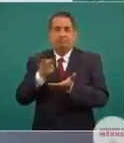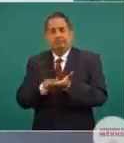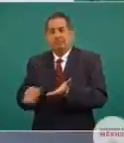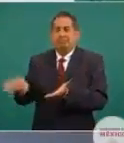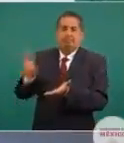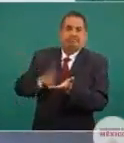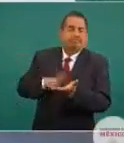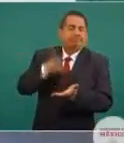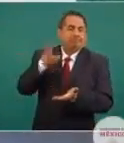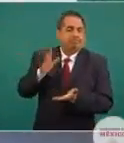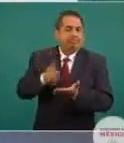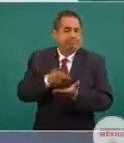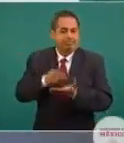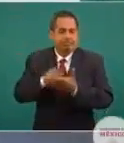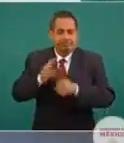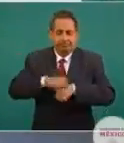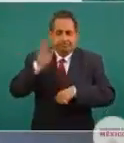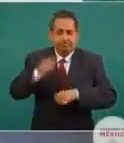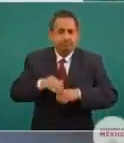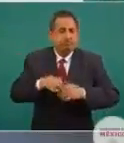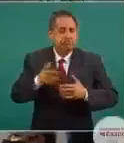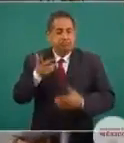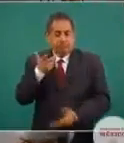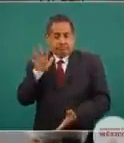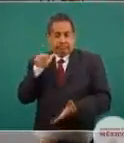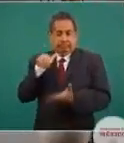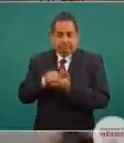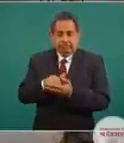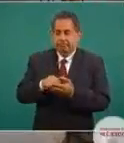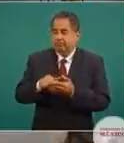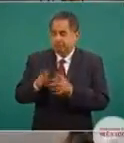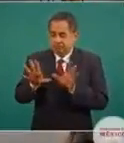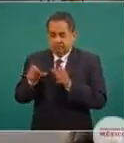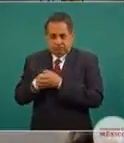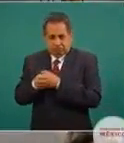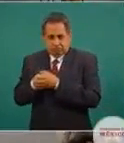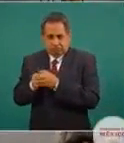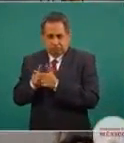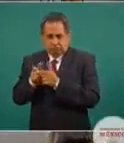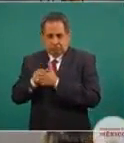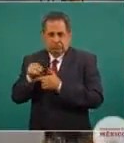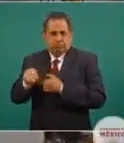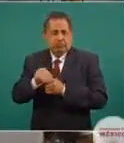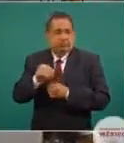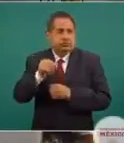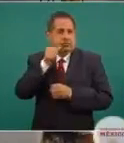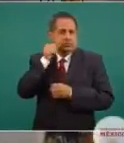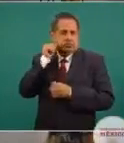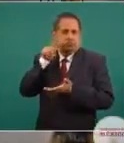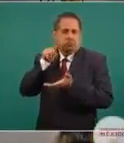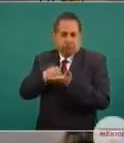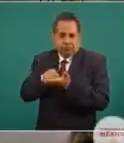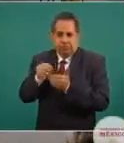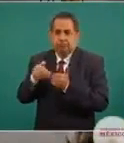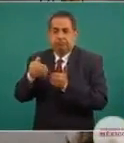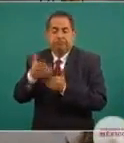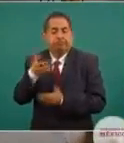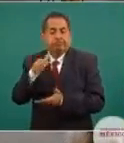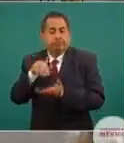10.000 brigadas, porque eso se logró con 1.000 y ya llevamos en